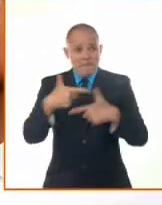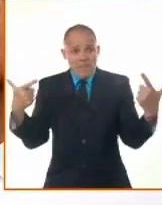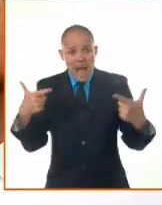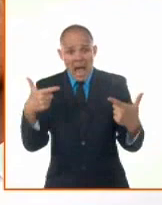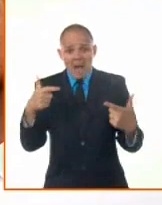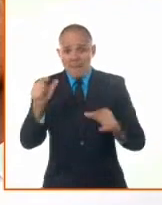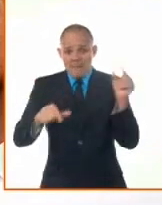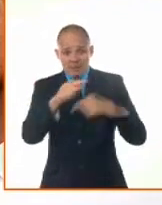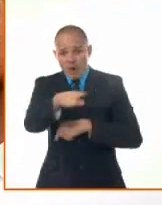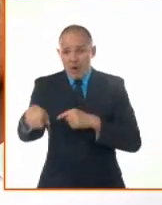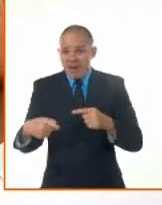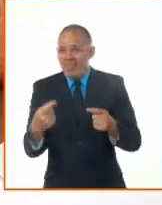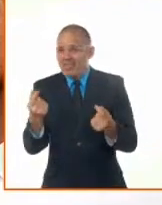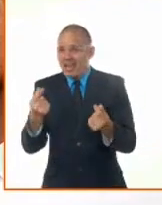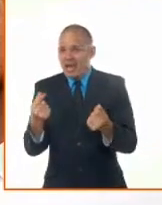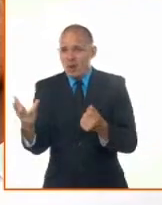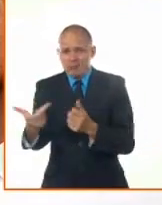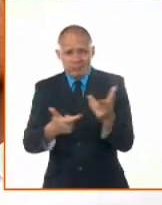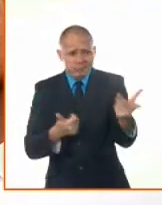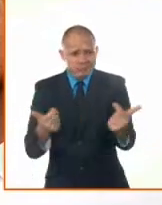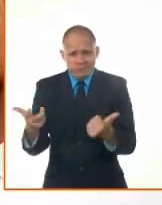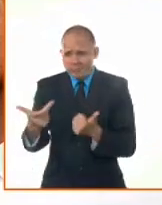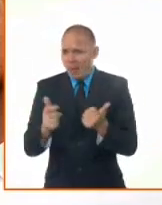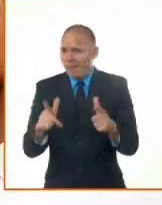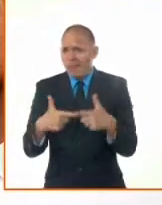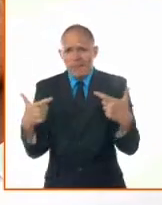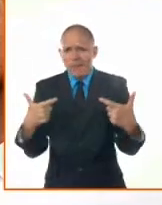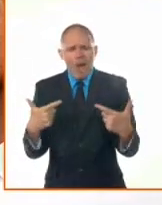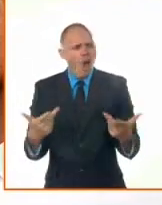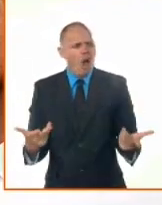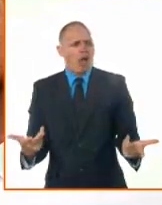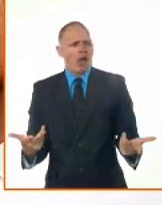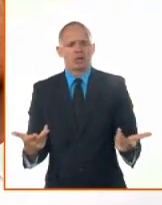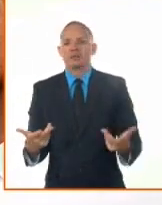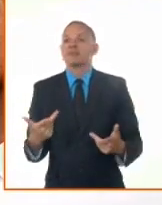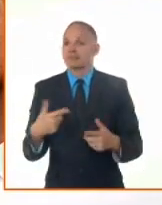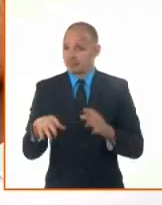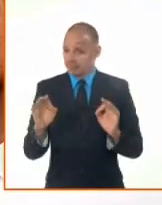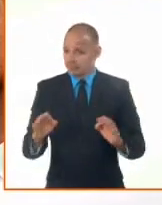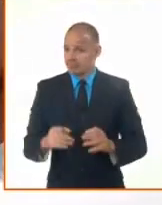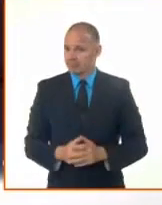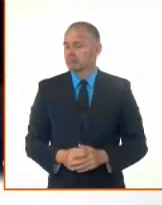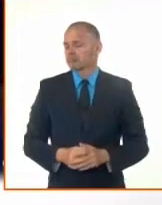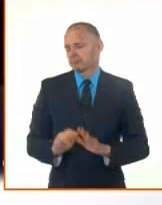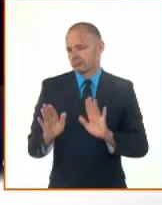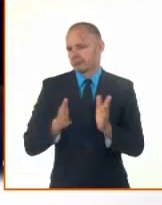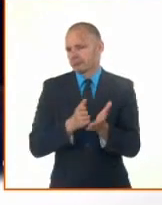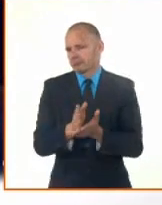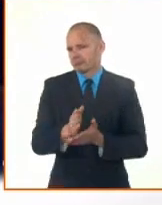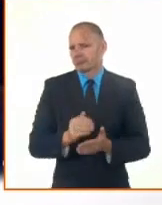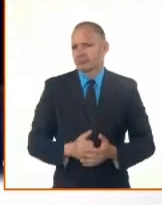donaciones y recaudaciones a nivel individual y a nivel también de grandes donantes continuamos